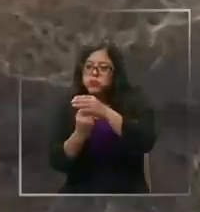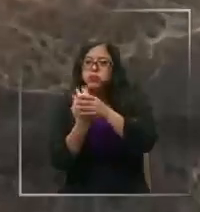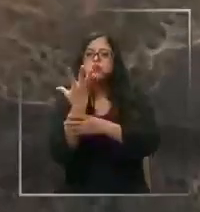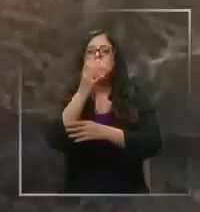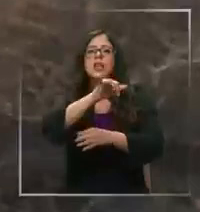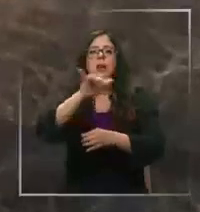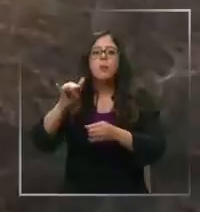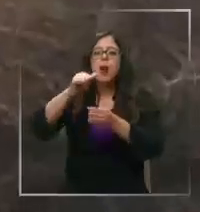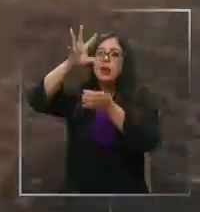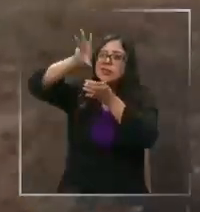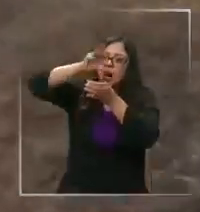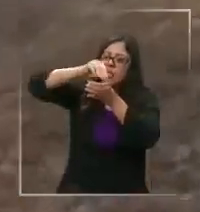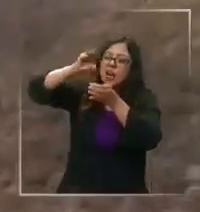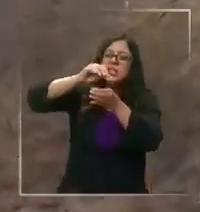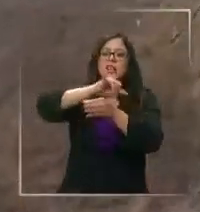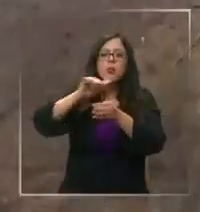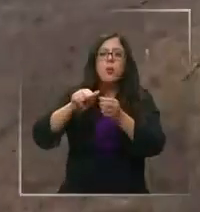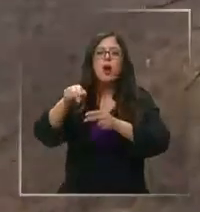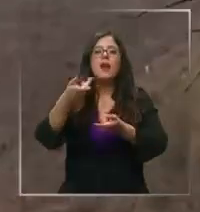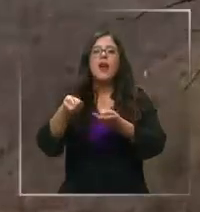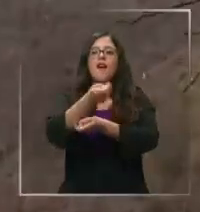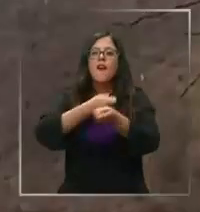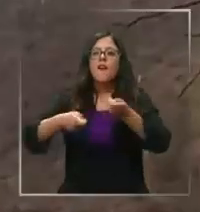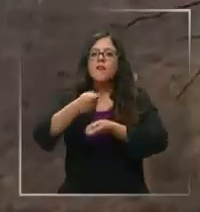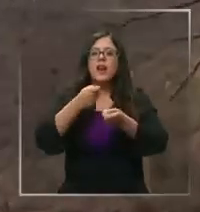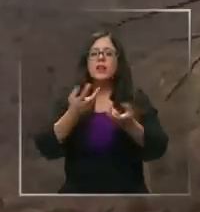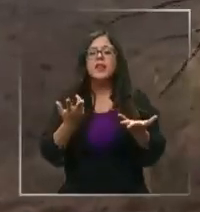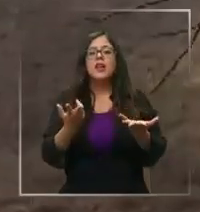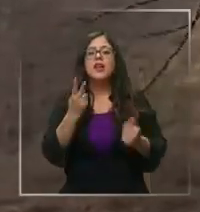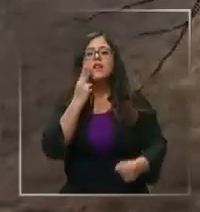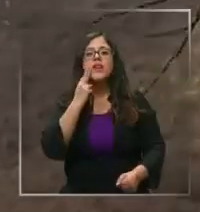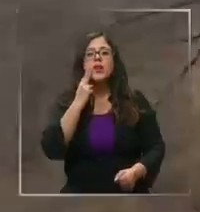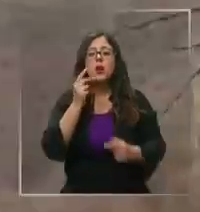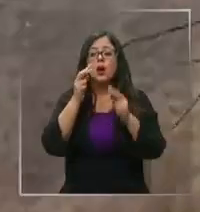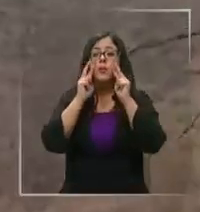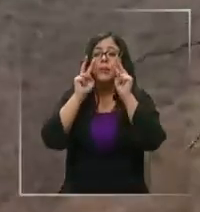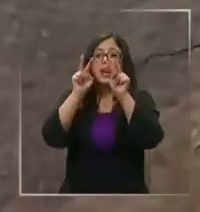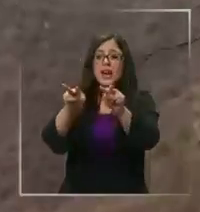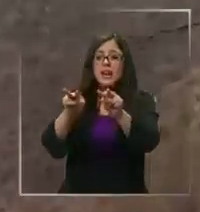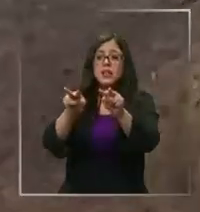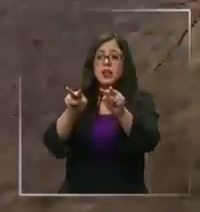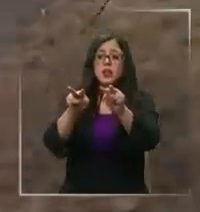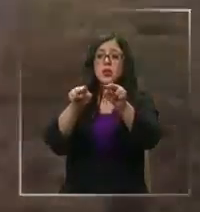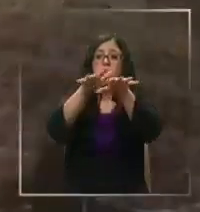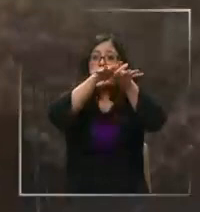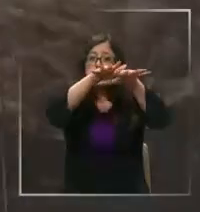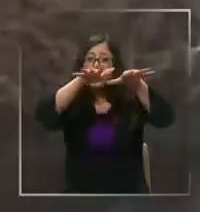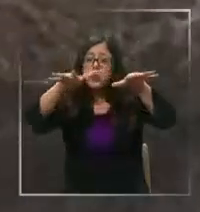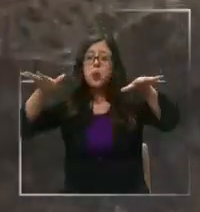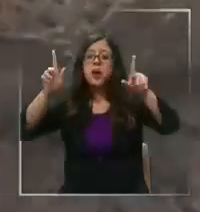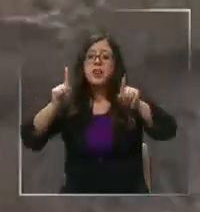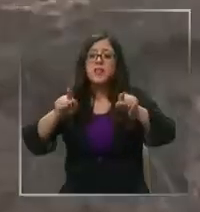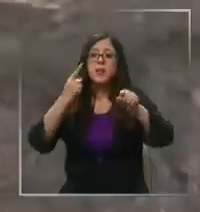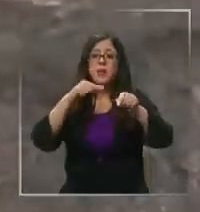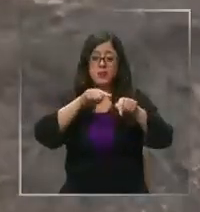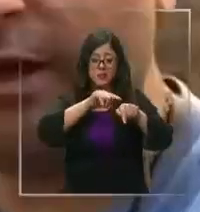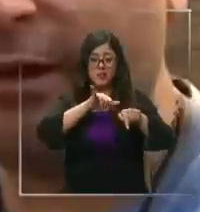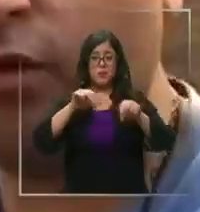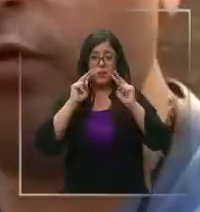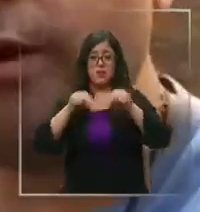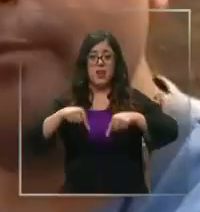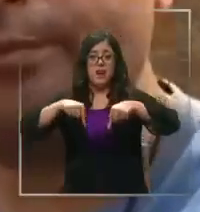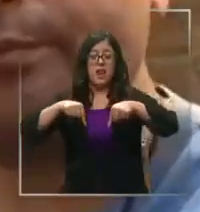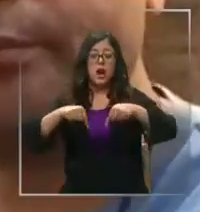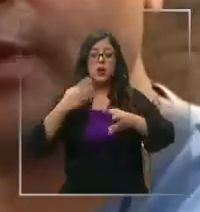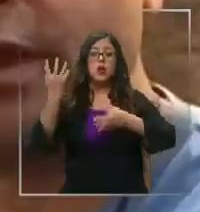y arriba un cuartel que aún resiste. Así debieron ser todas y así es como quedan después del fuego.